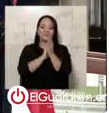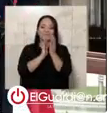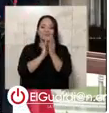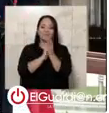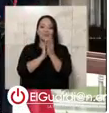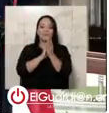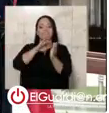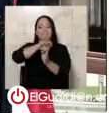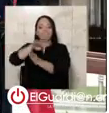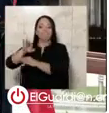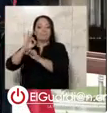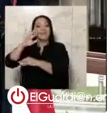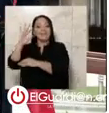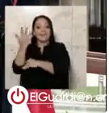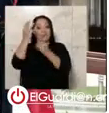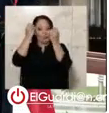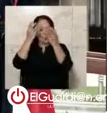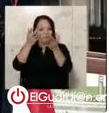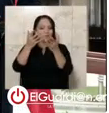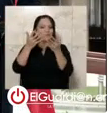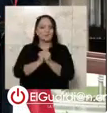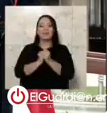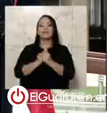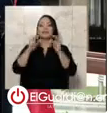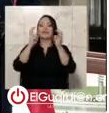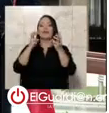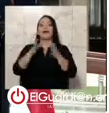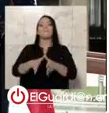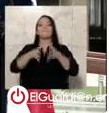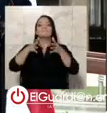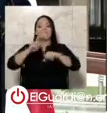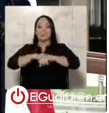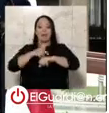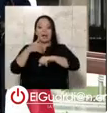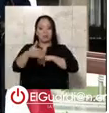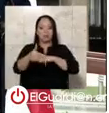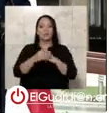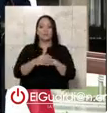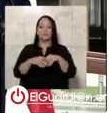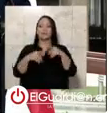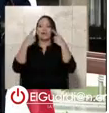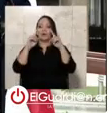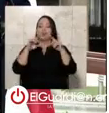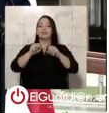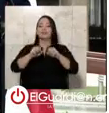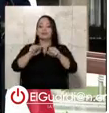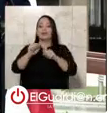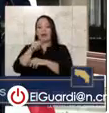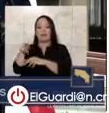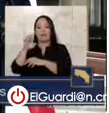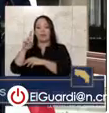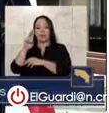En el quinto anuncio hablaremos sobre la ampliación del plazo para sacar citas en la